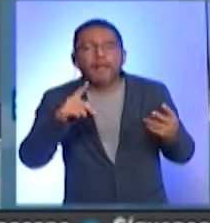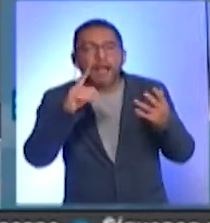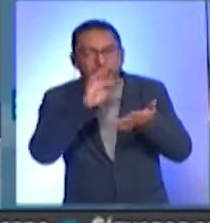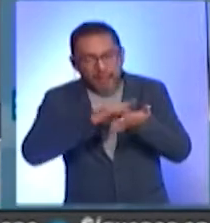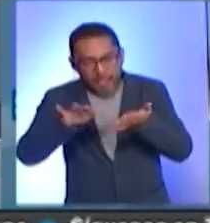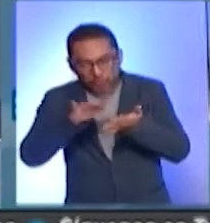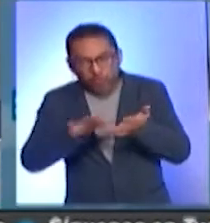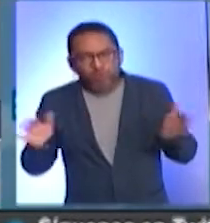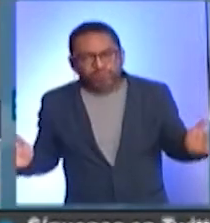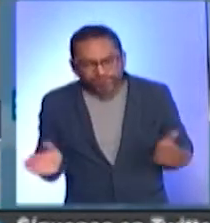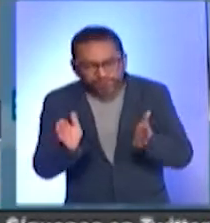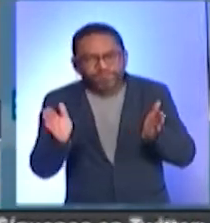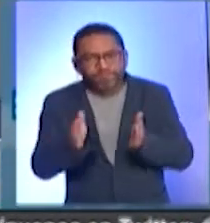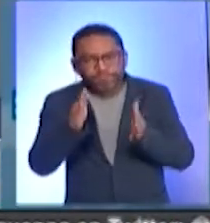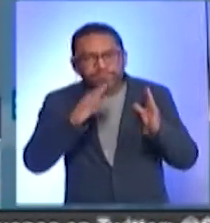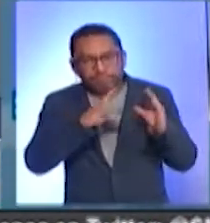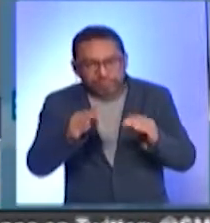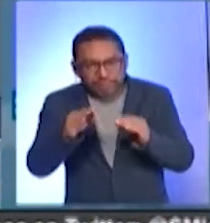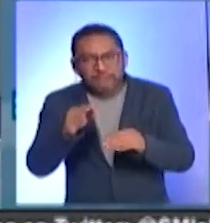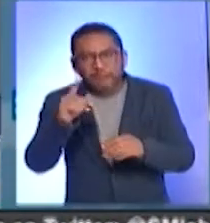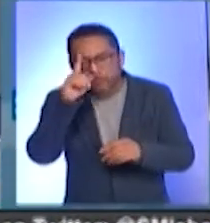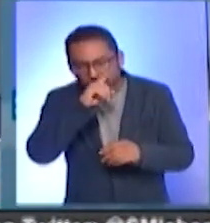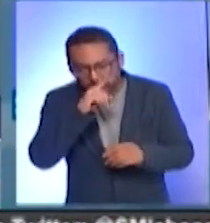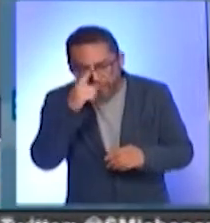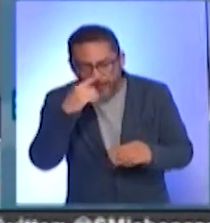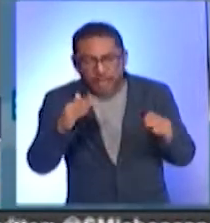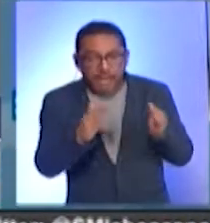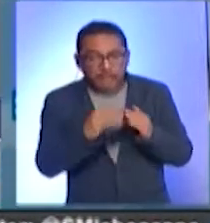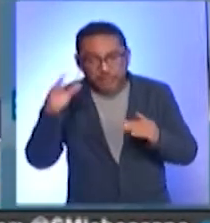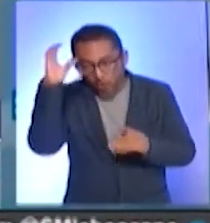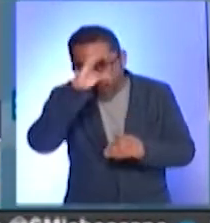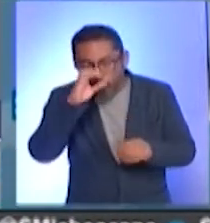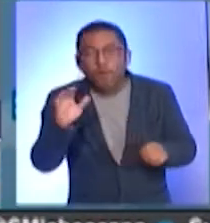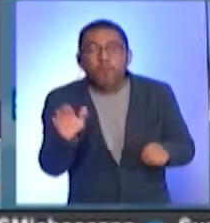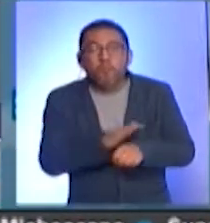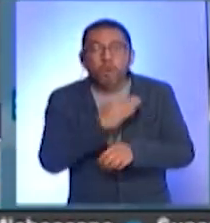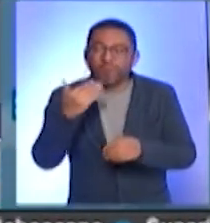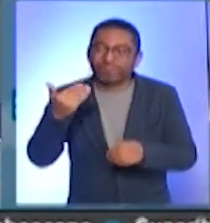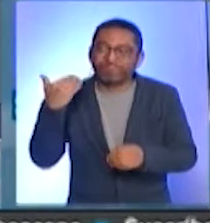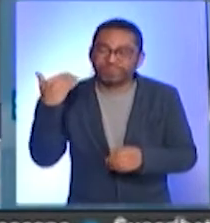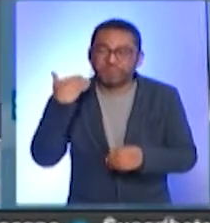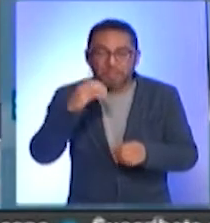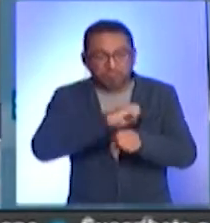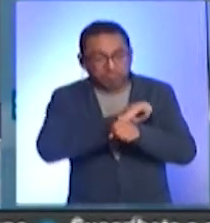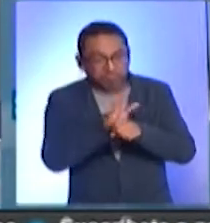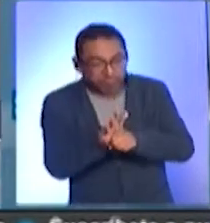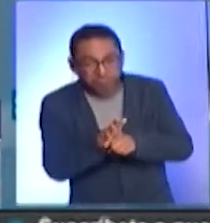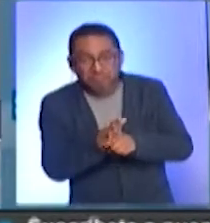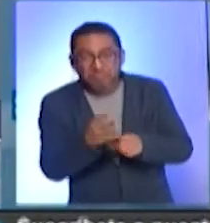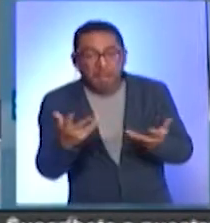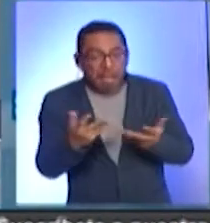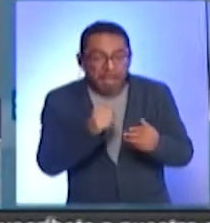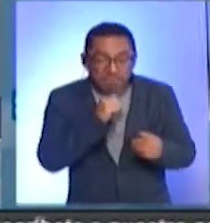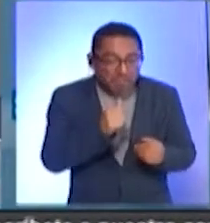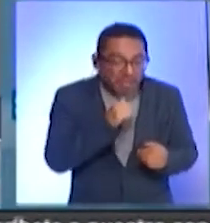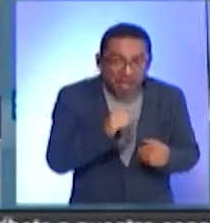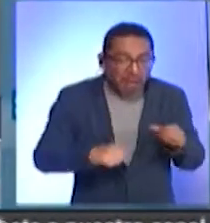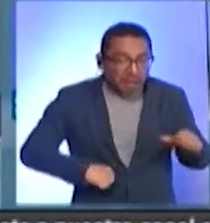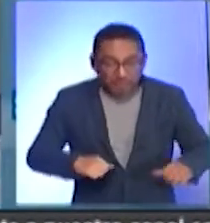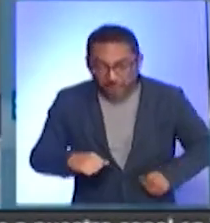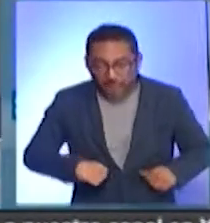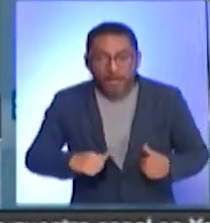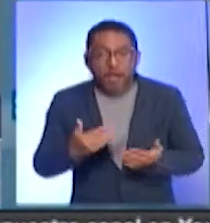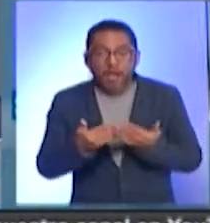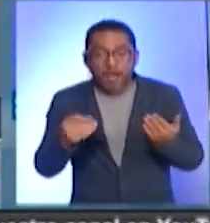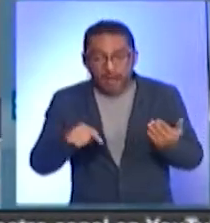activar pues nuevamente en la casa y la cultura que durante la pandemia por sentado sin actividades y en cannes jornadas pues